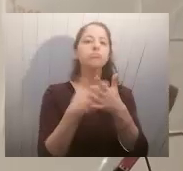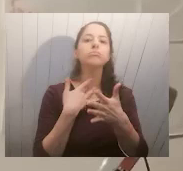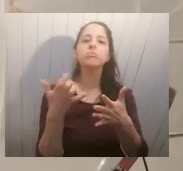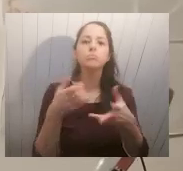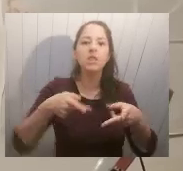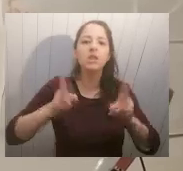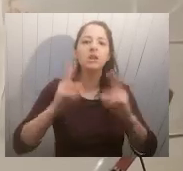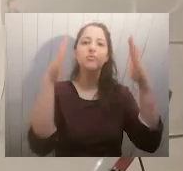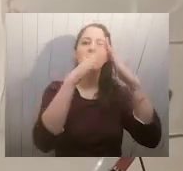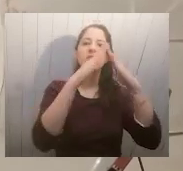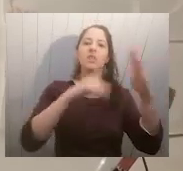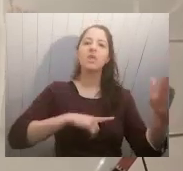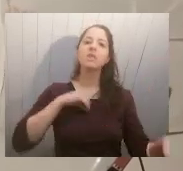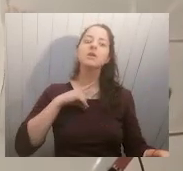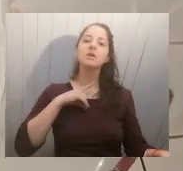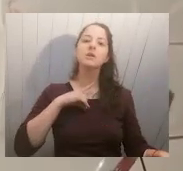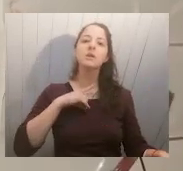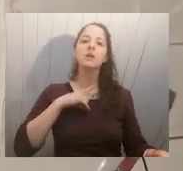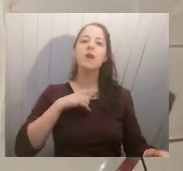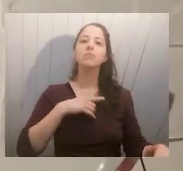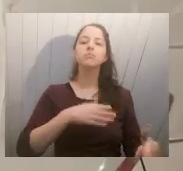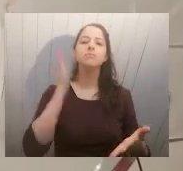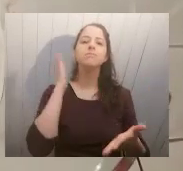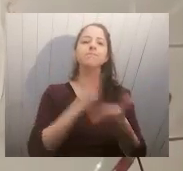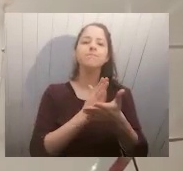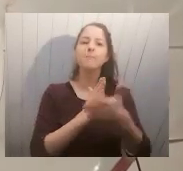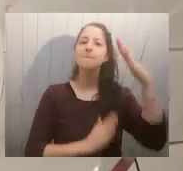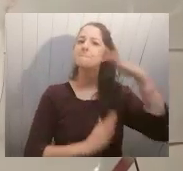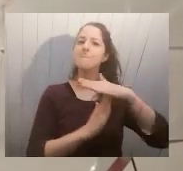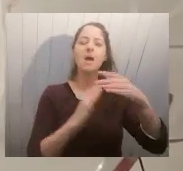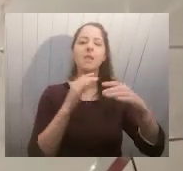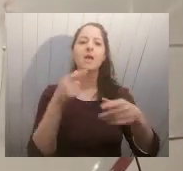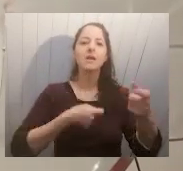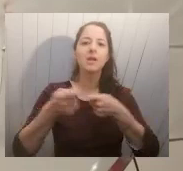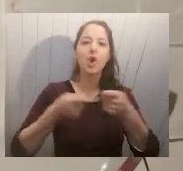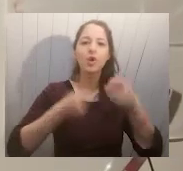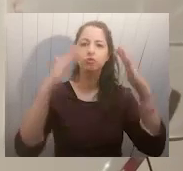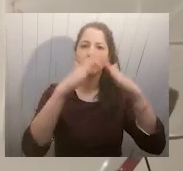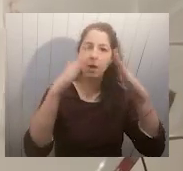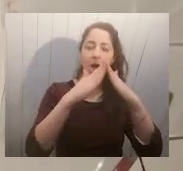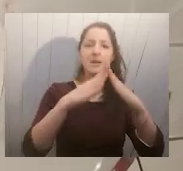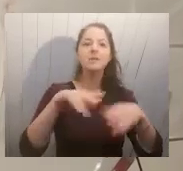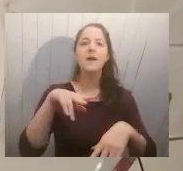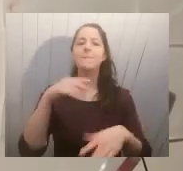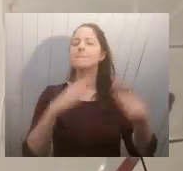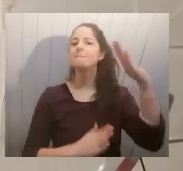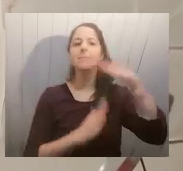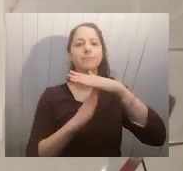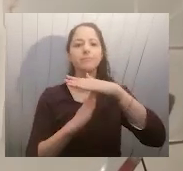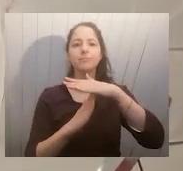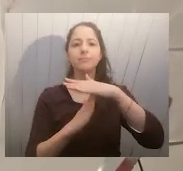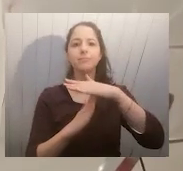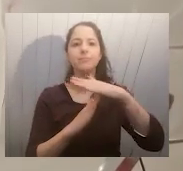Luchamos por el derecho a la vivienda digna. Exigimos el fin del negocio inmobiliario, fin al registro social de hogares, fin a la especulación